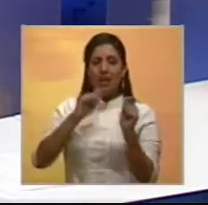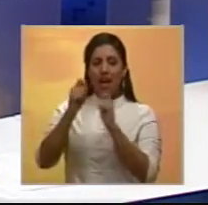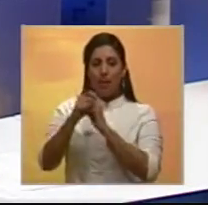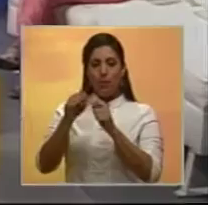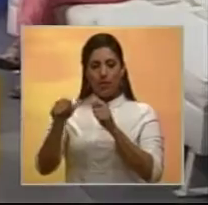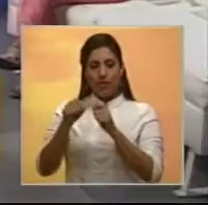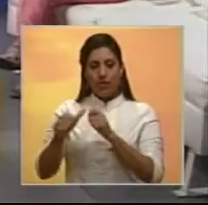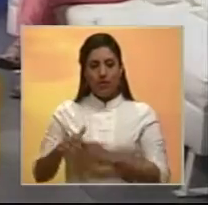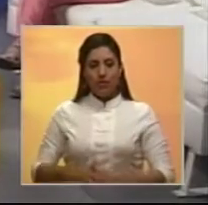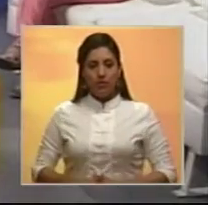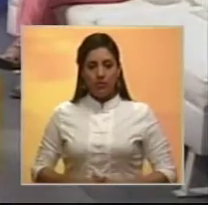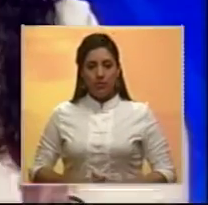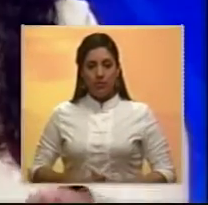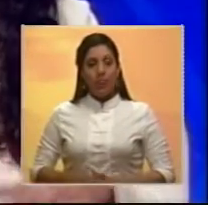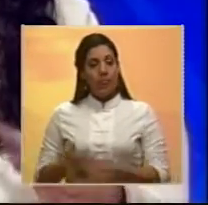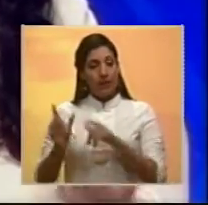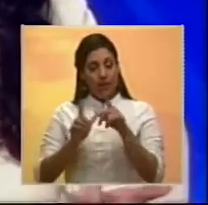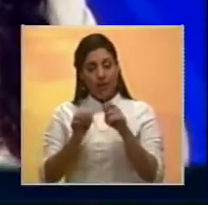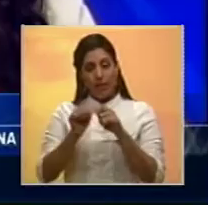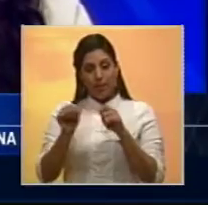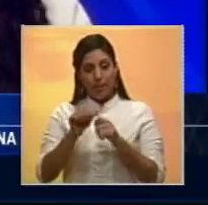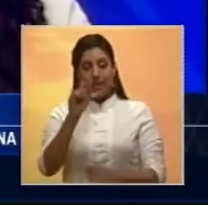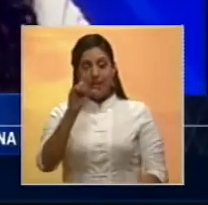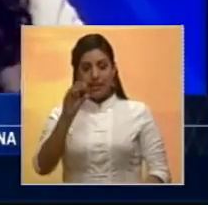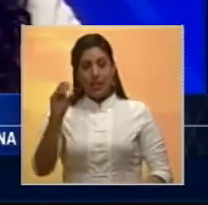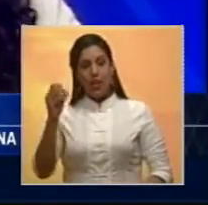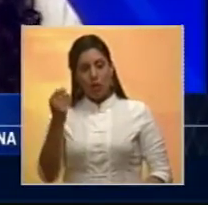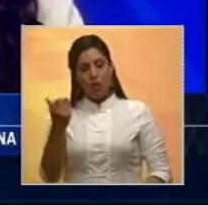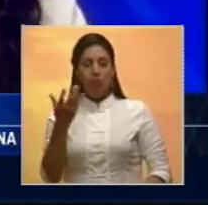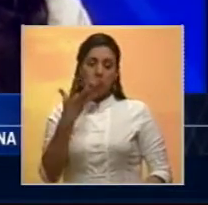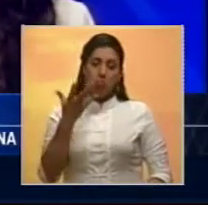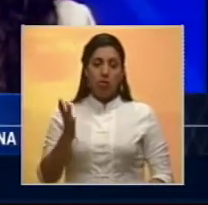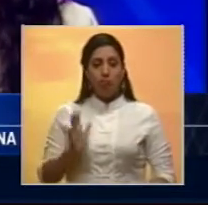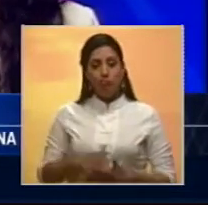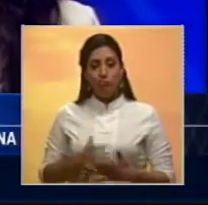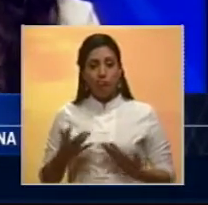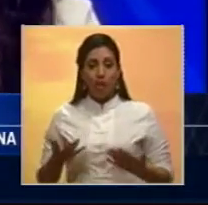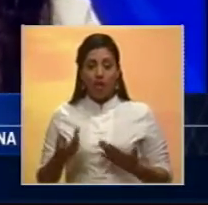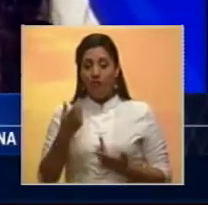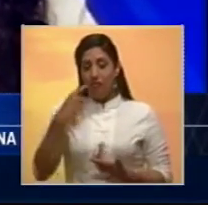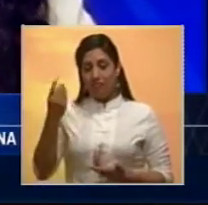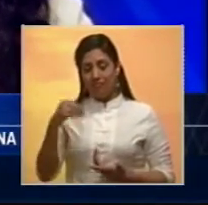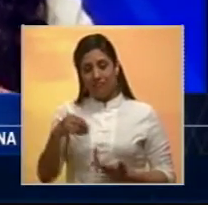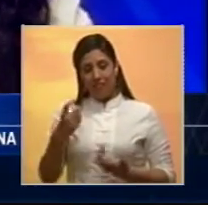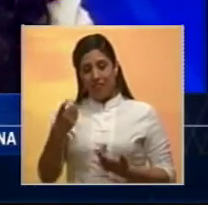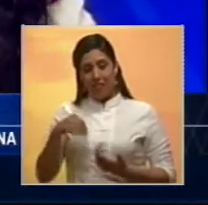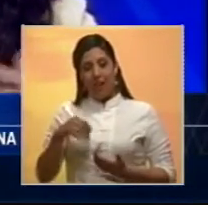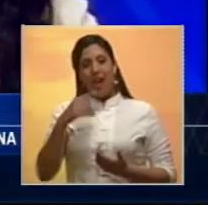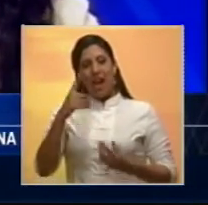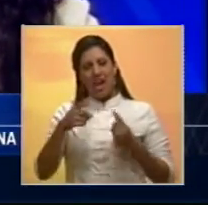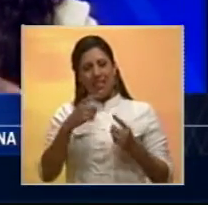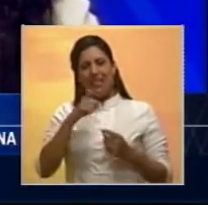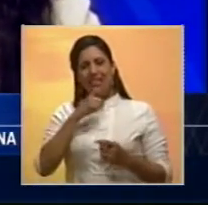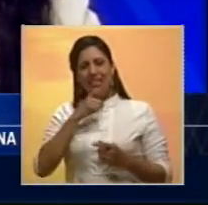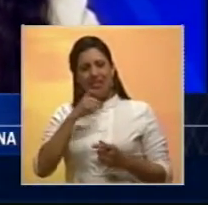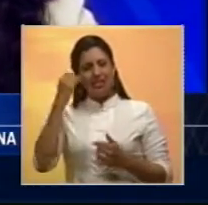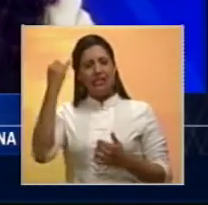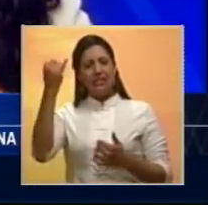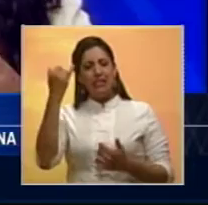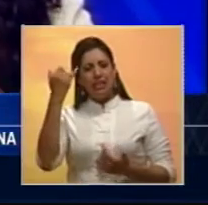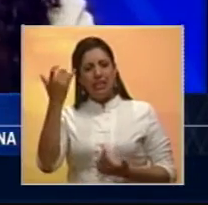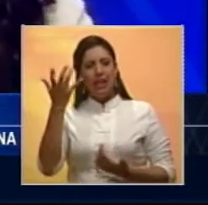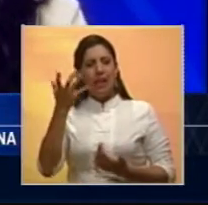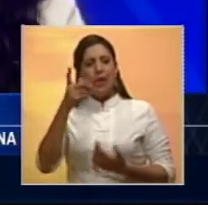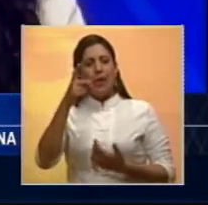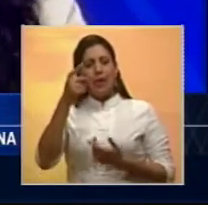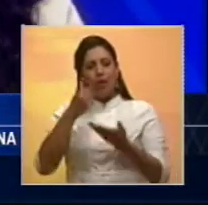efectivo. Ya los billetes de 100 bolívares, eran insuficientes y hacían engorroso la logística